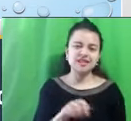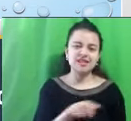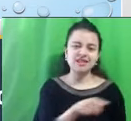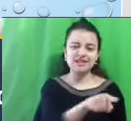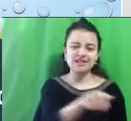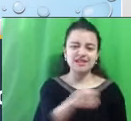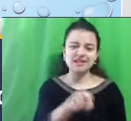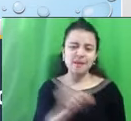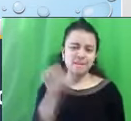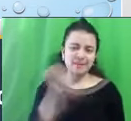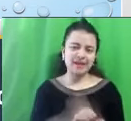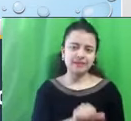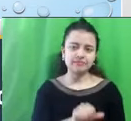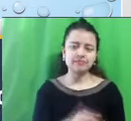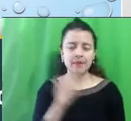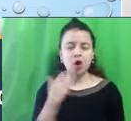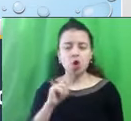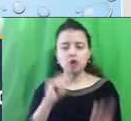Gobierno digital.